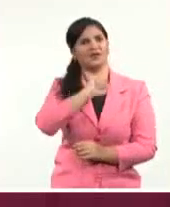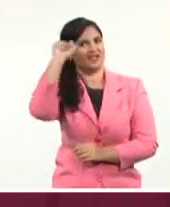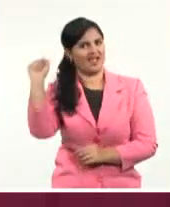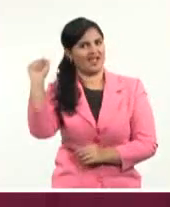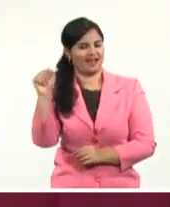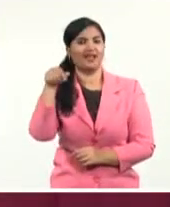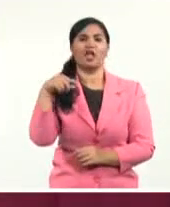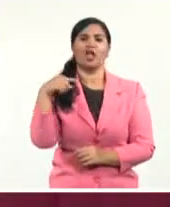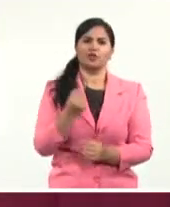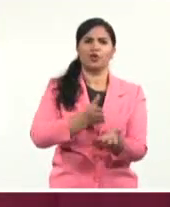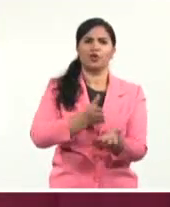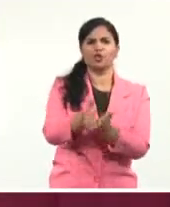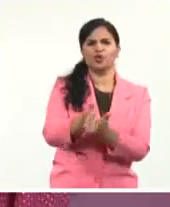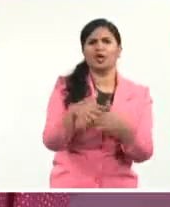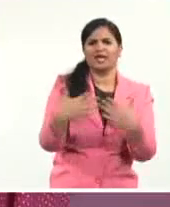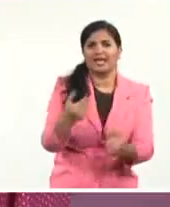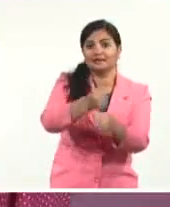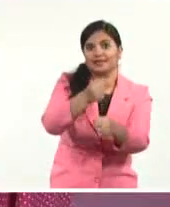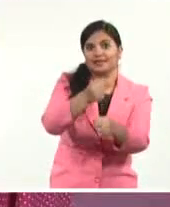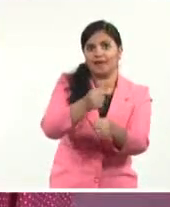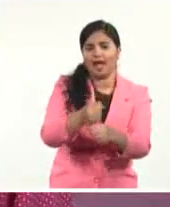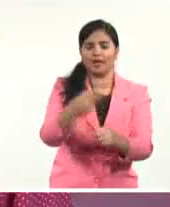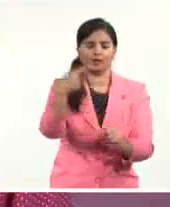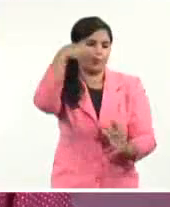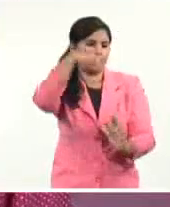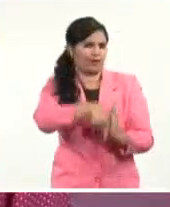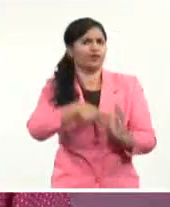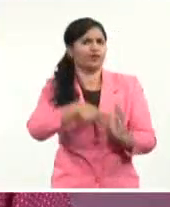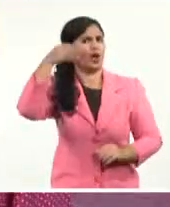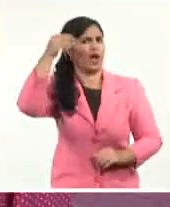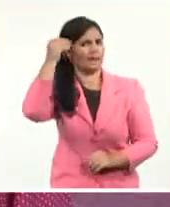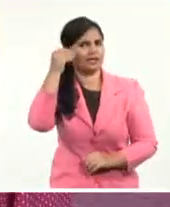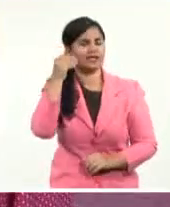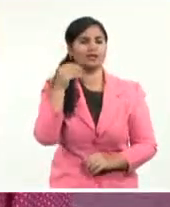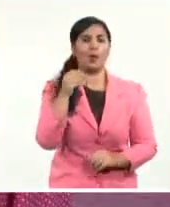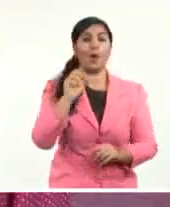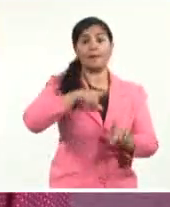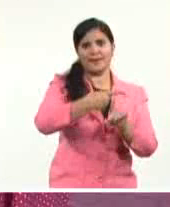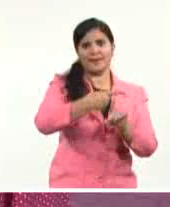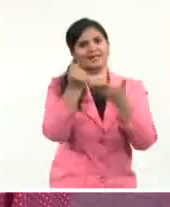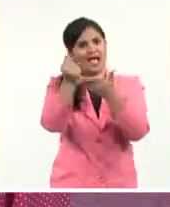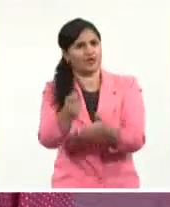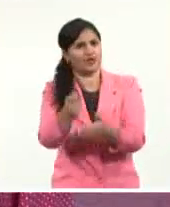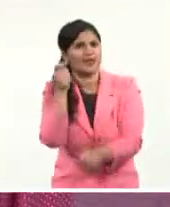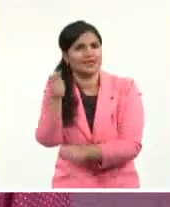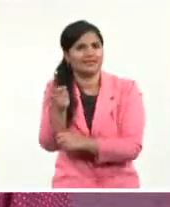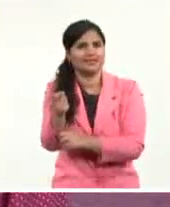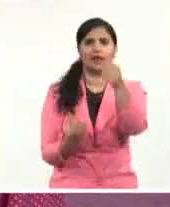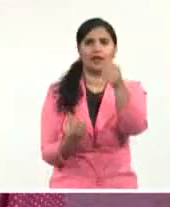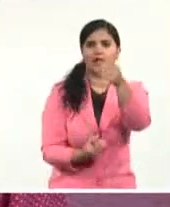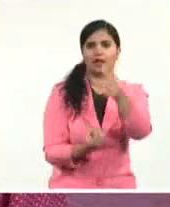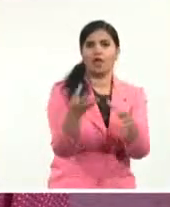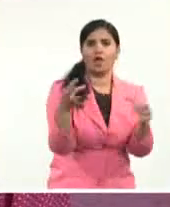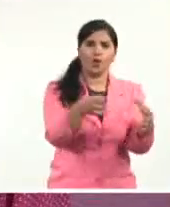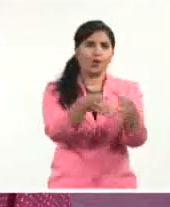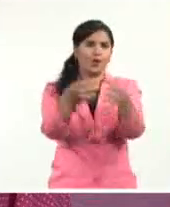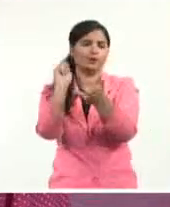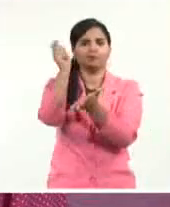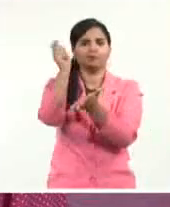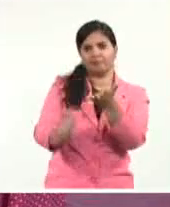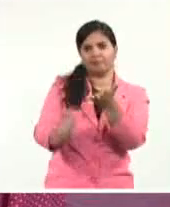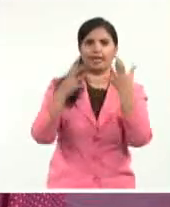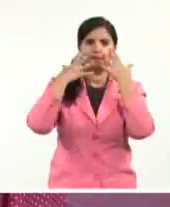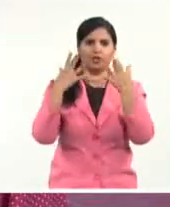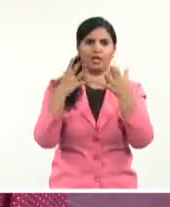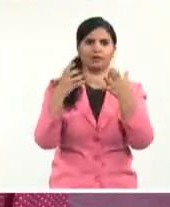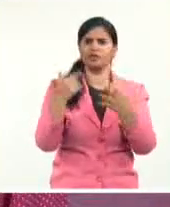Compromiso a continuar trabajando mucho en lo personal y ayudando a los otros, creando grupos, escribiendo libros. No